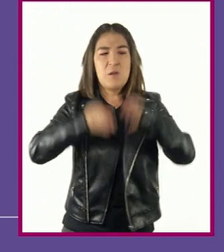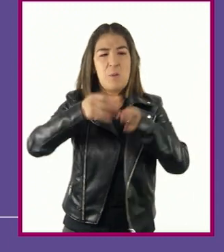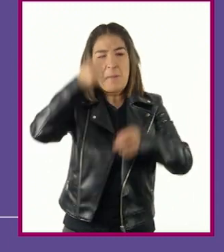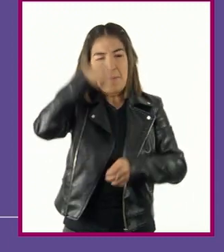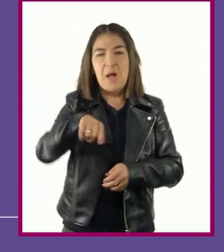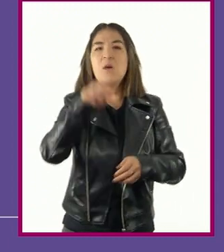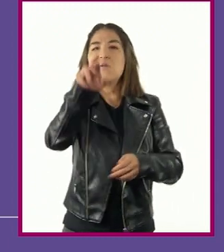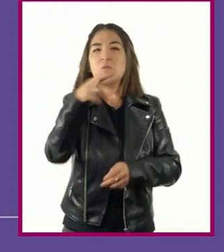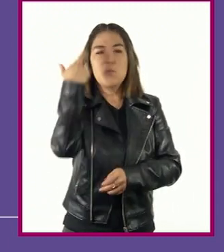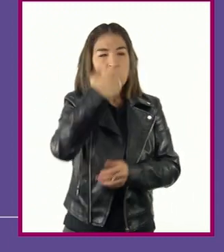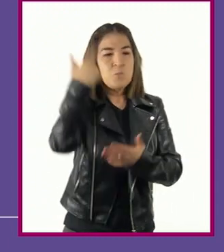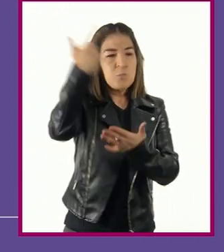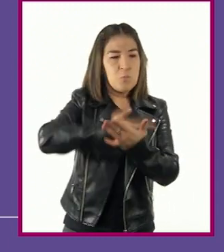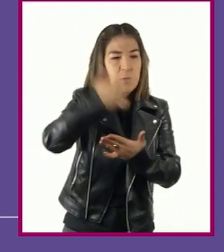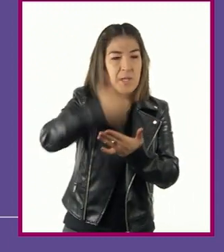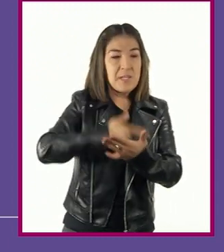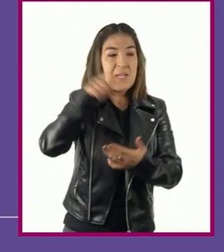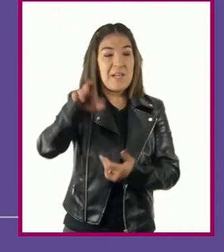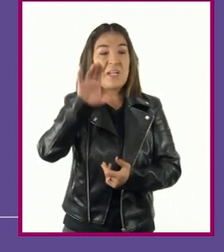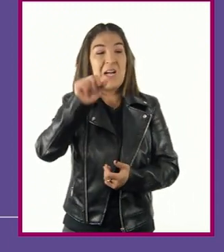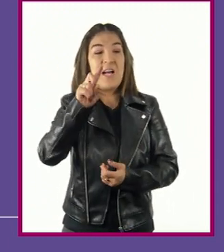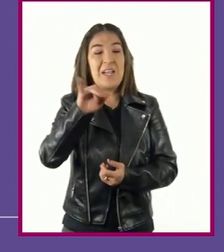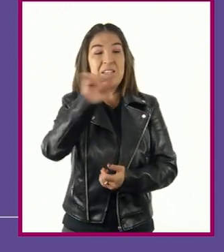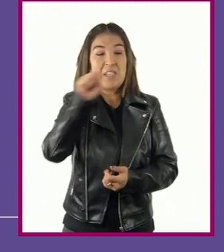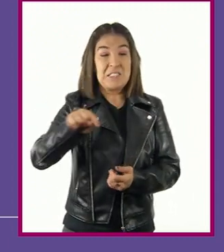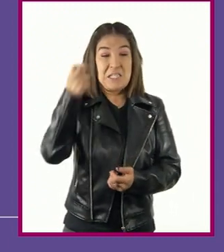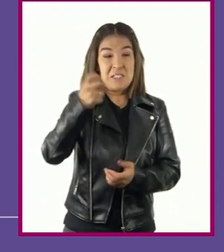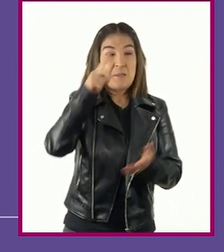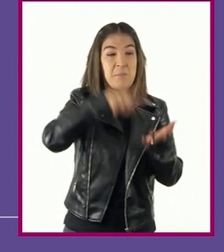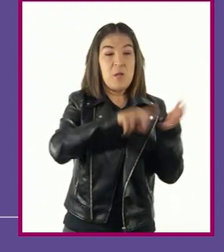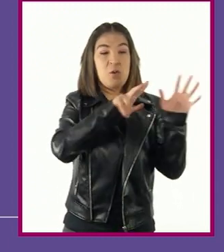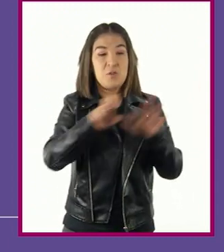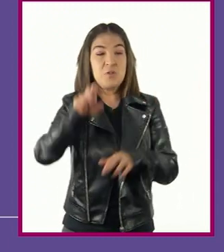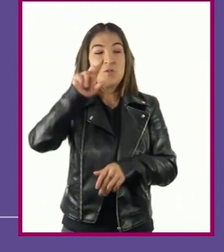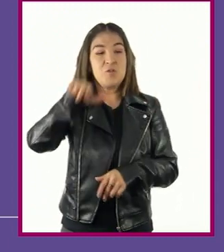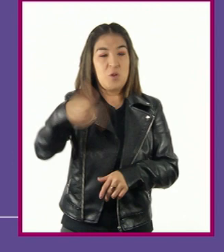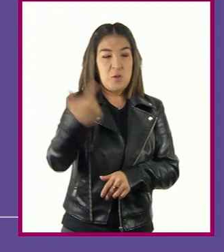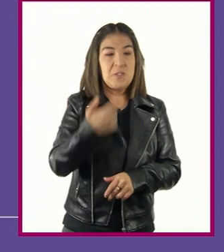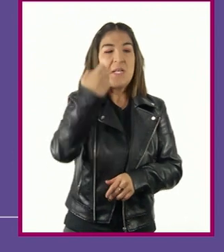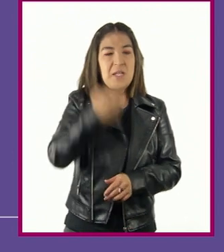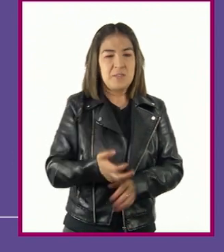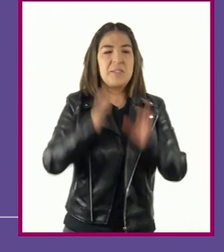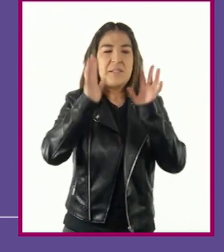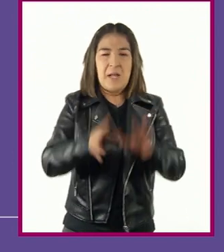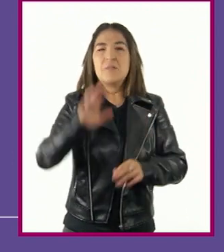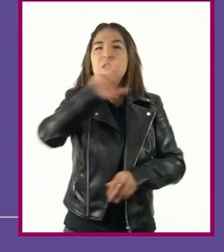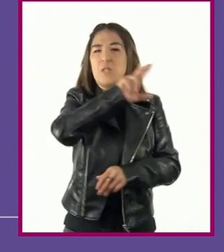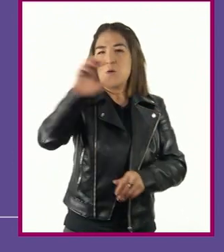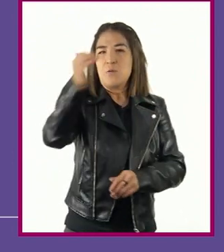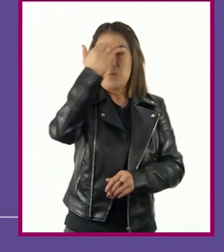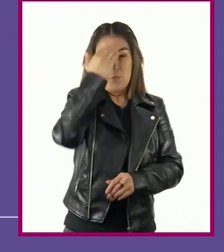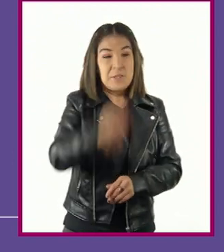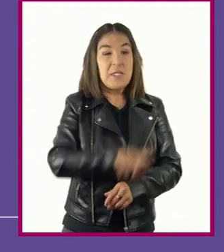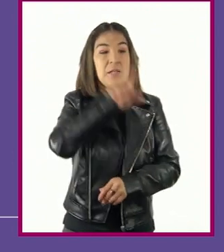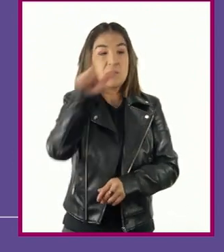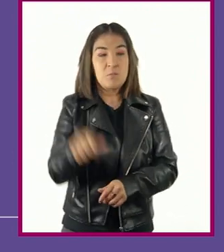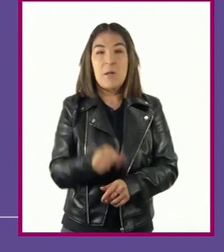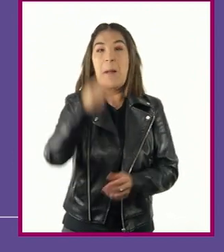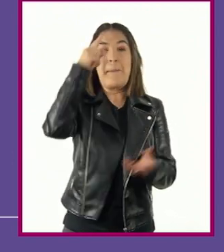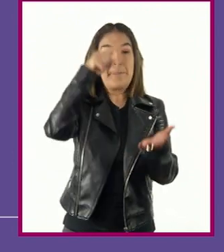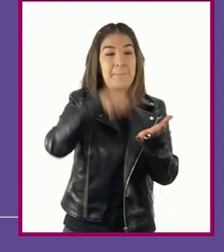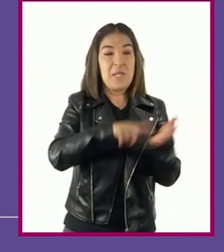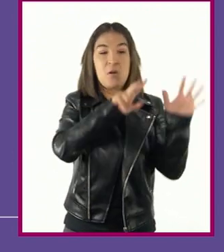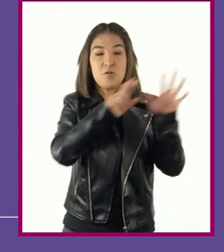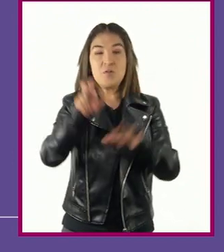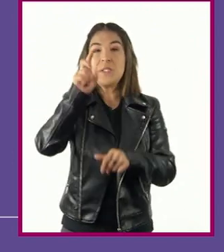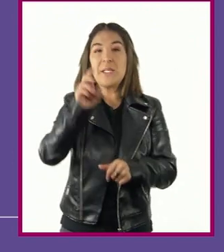de 1812, esta función se reconoce a las diputaciones. En 1839, el